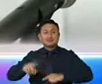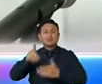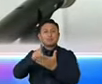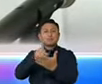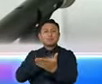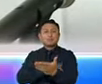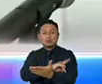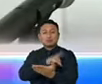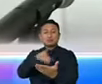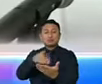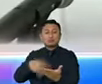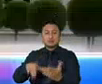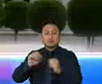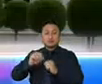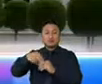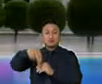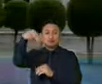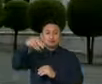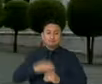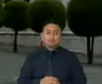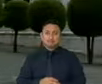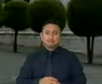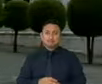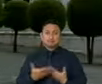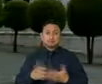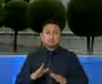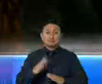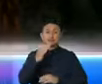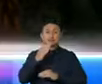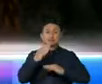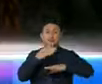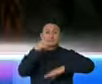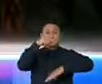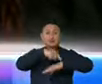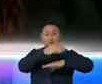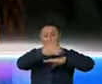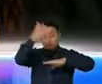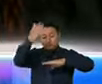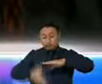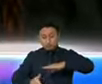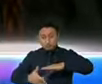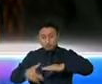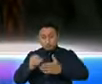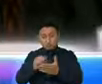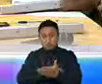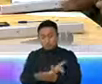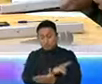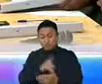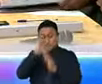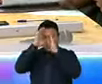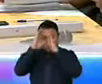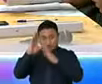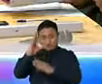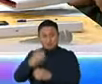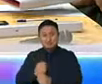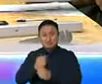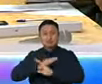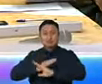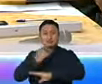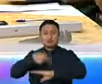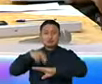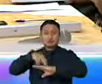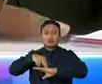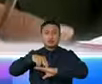programas y proyectos para la frontera norte. Posterior al plazo establecido para la entrega de dichos proyectos de ley enfocados en defensa nacional, seguridad pública